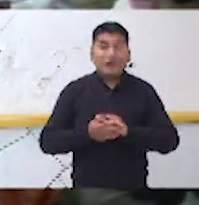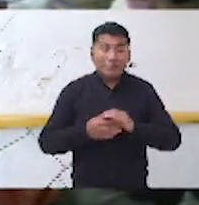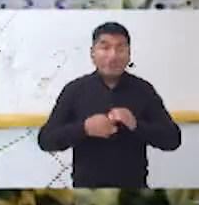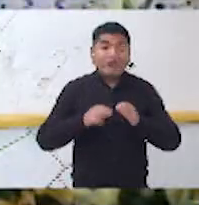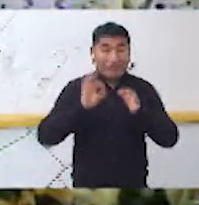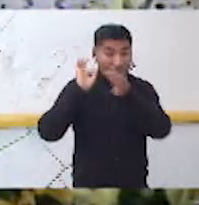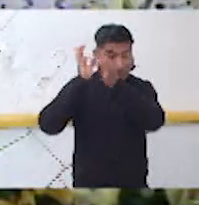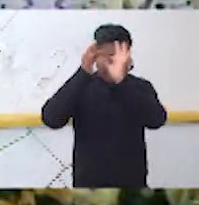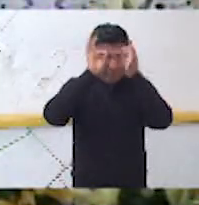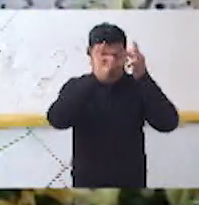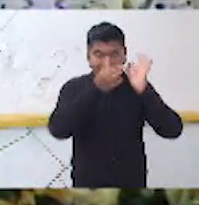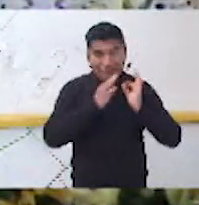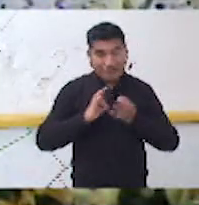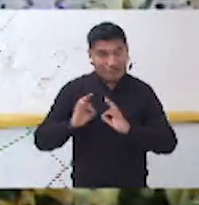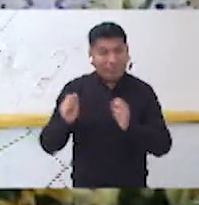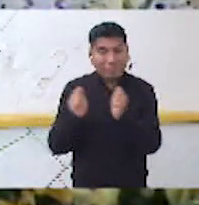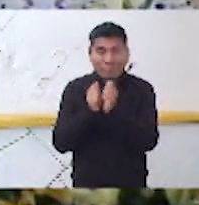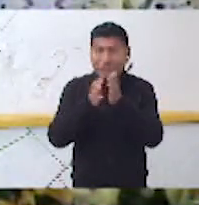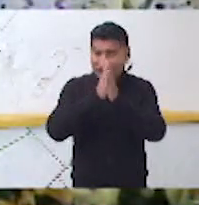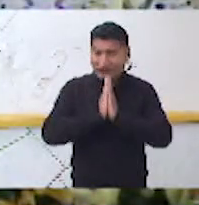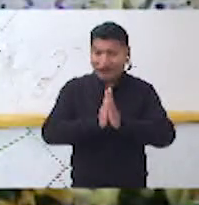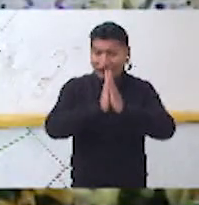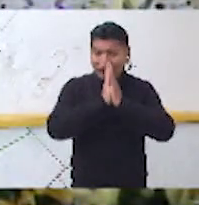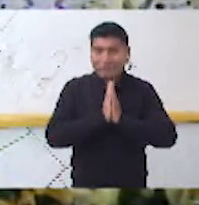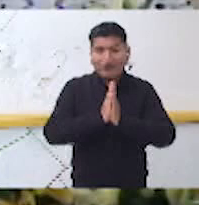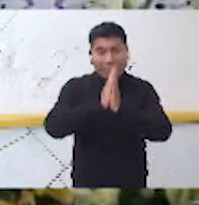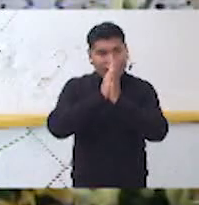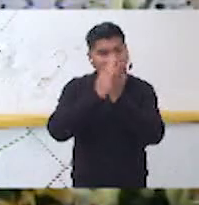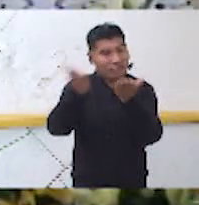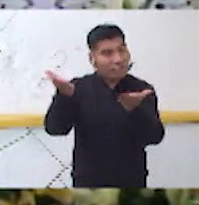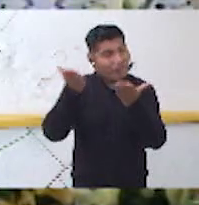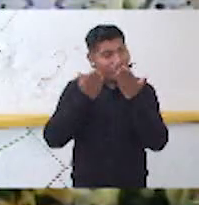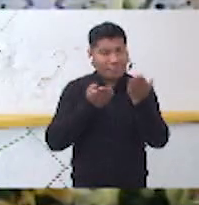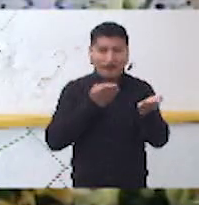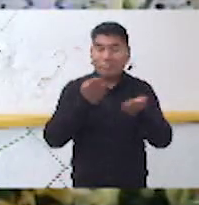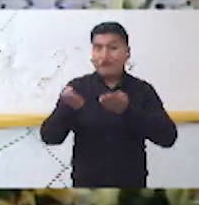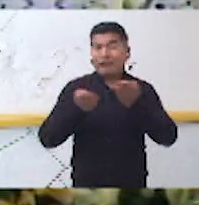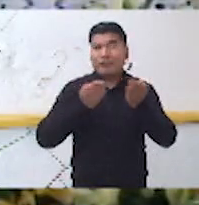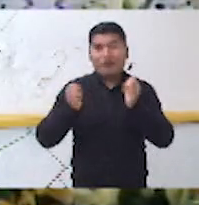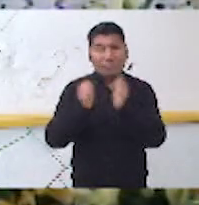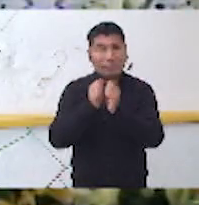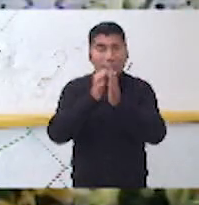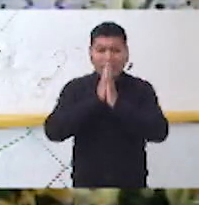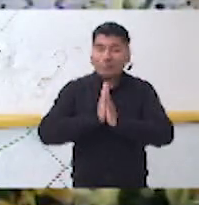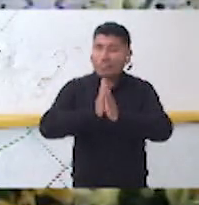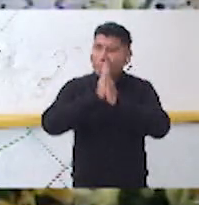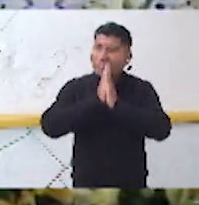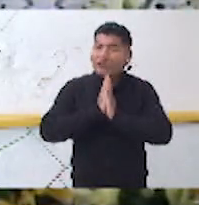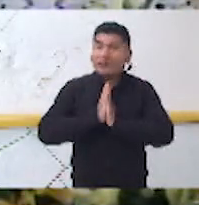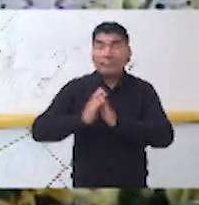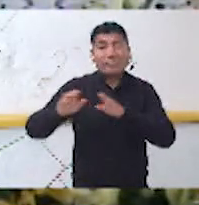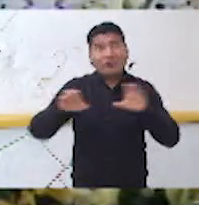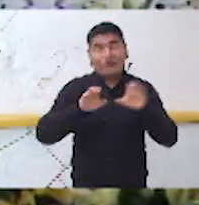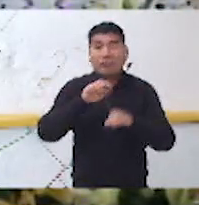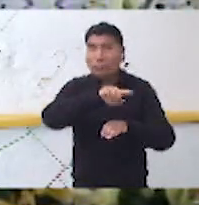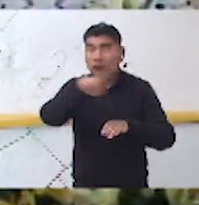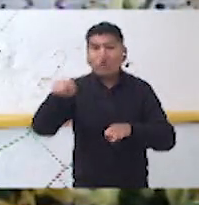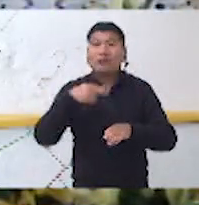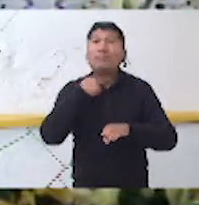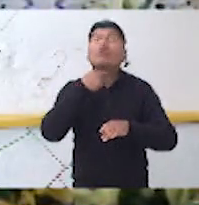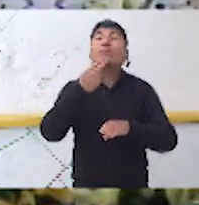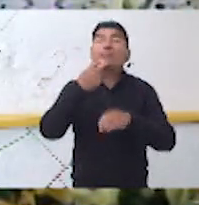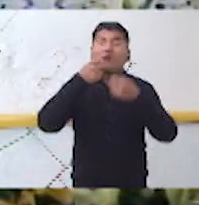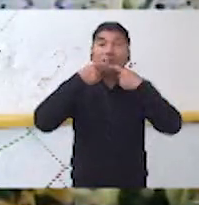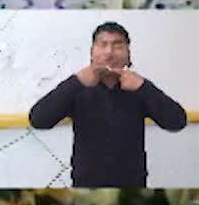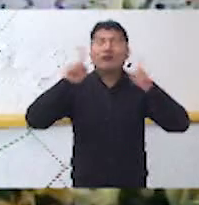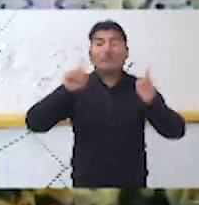Ármense de la oración. Pónganse al servicio de la oración. Háganse voz orante de